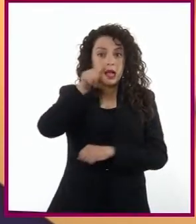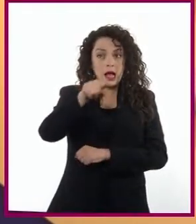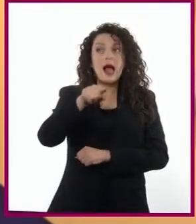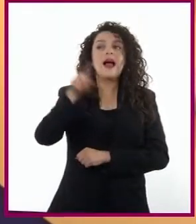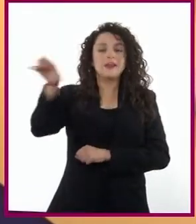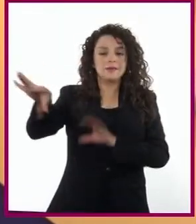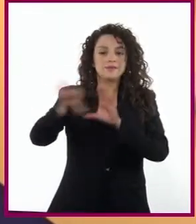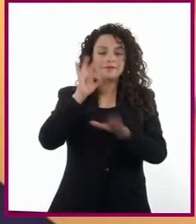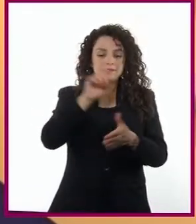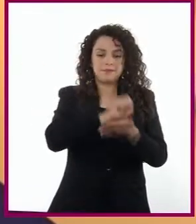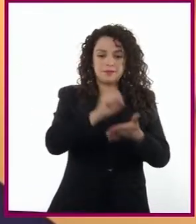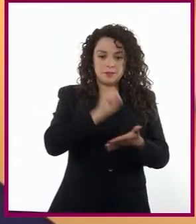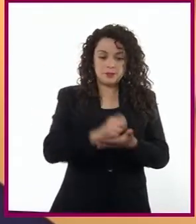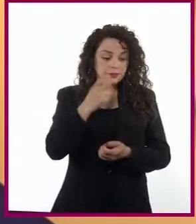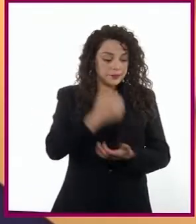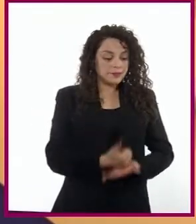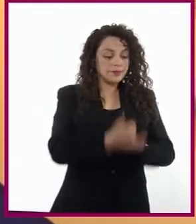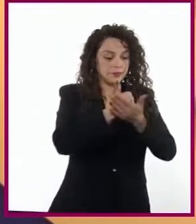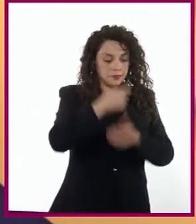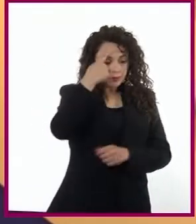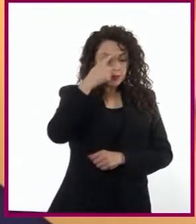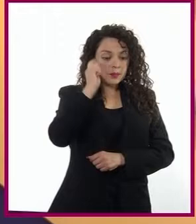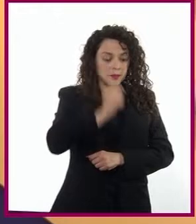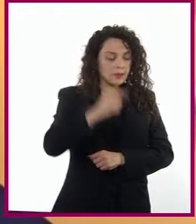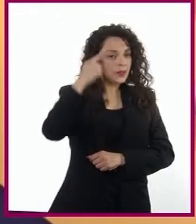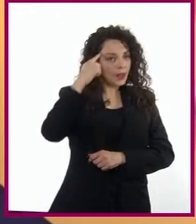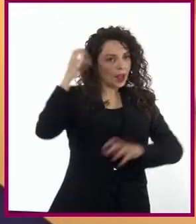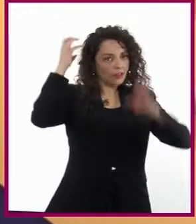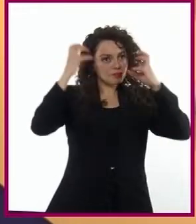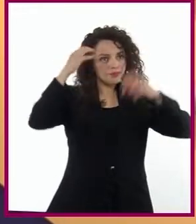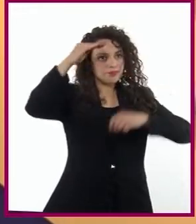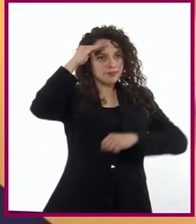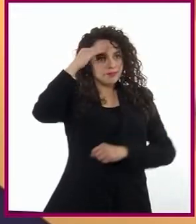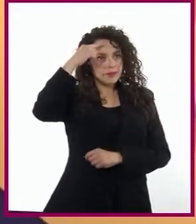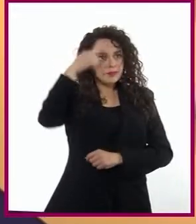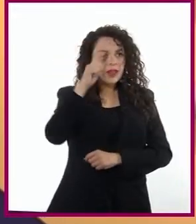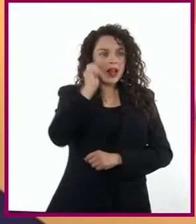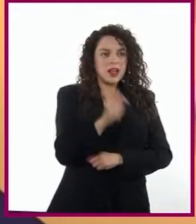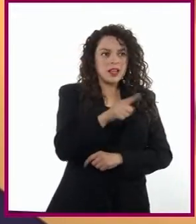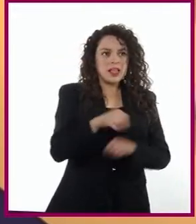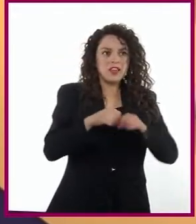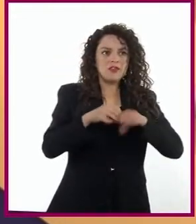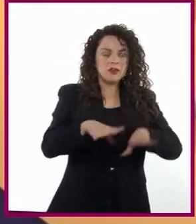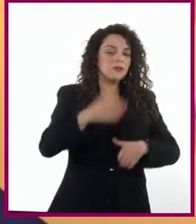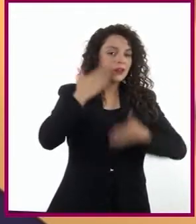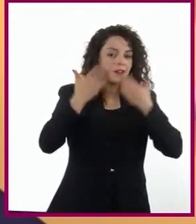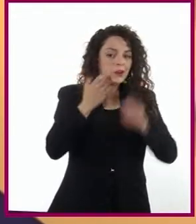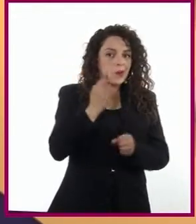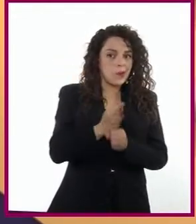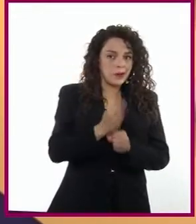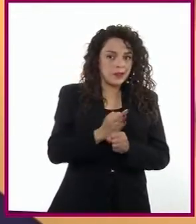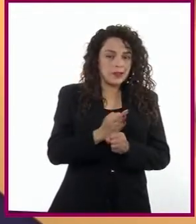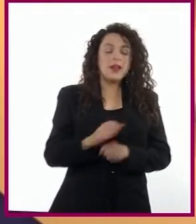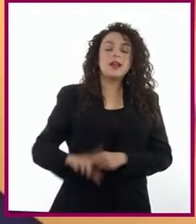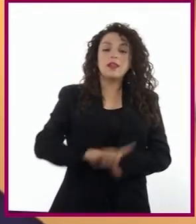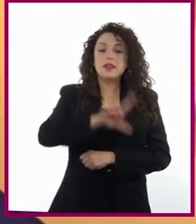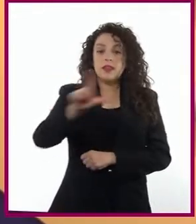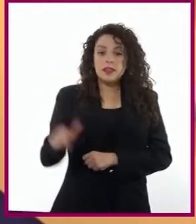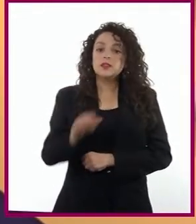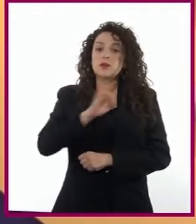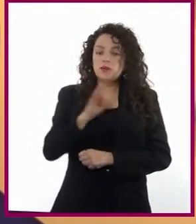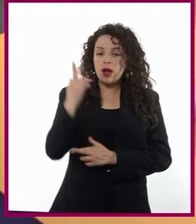hacer anotaciones les ayudará en su proceso de reflexión y análisis del contenido que estudiaremos, y posteriormente